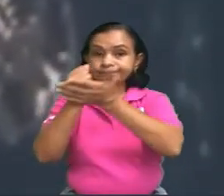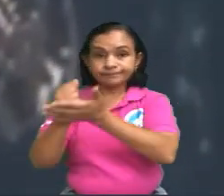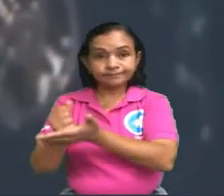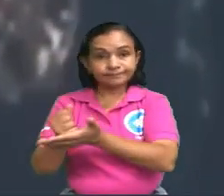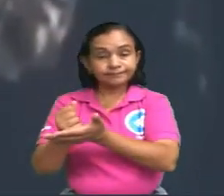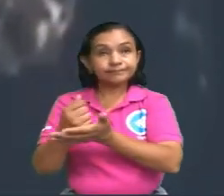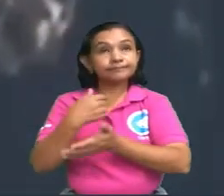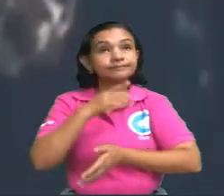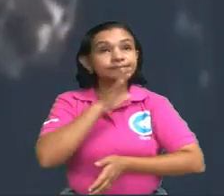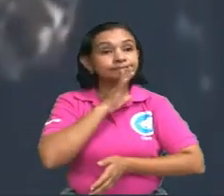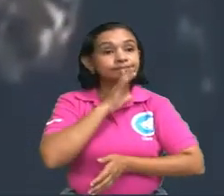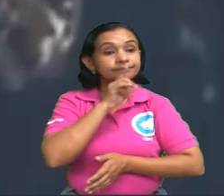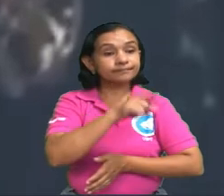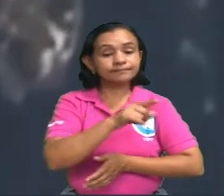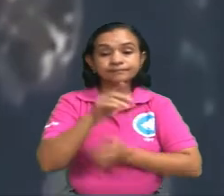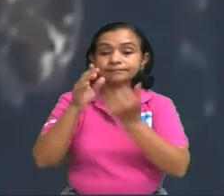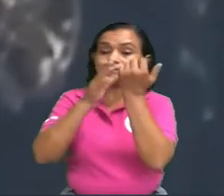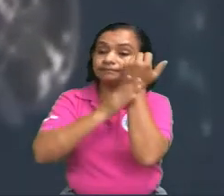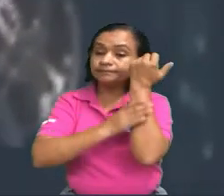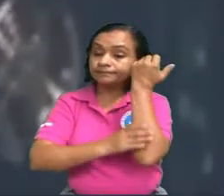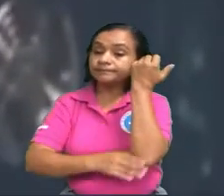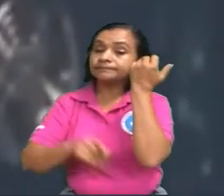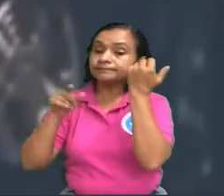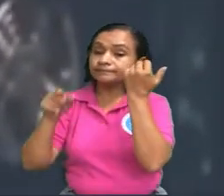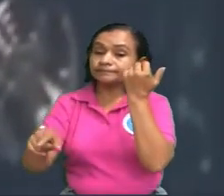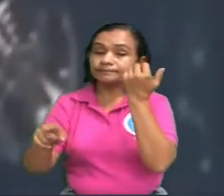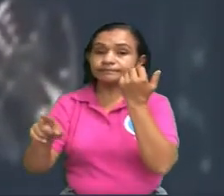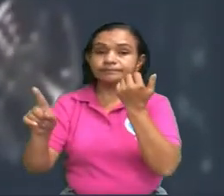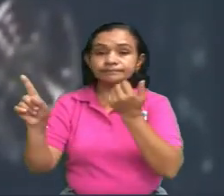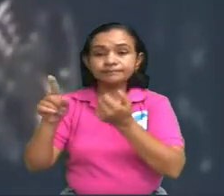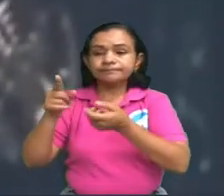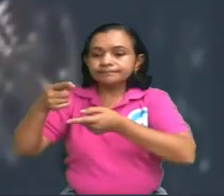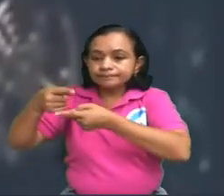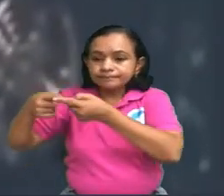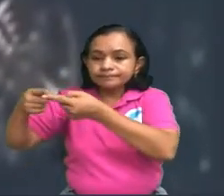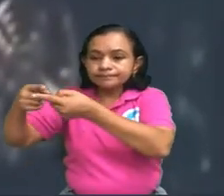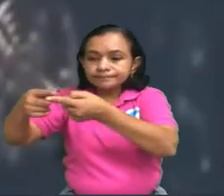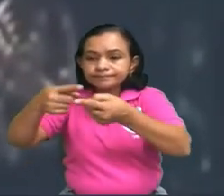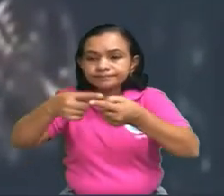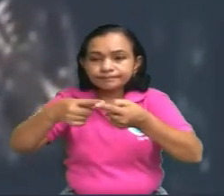Me dirijo a los países pobres para que distribuyan.